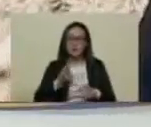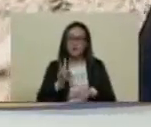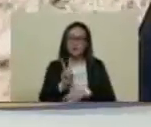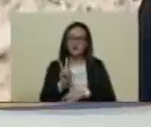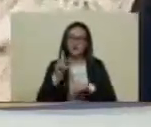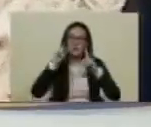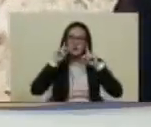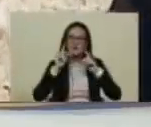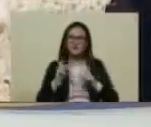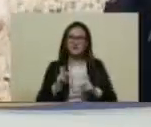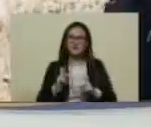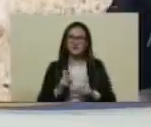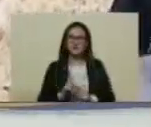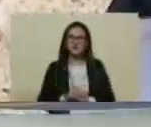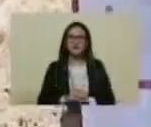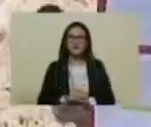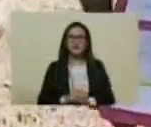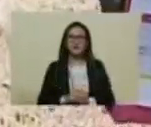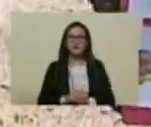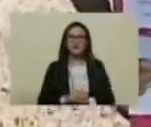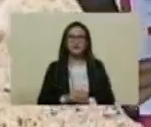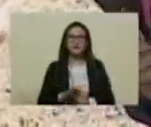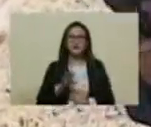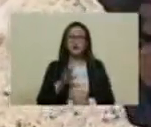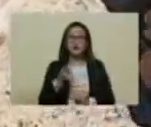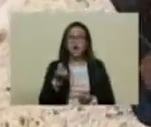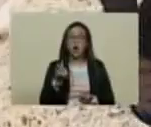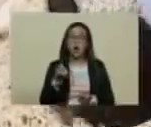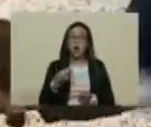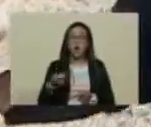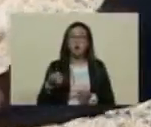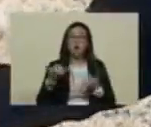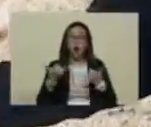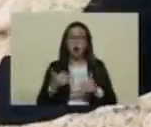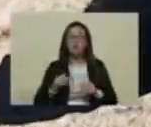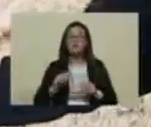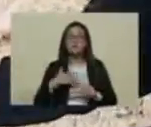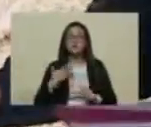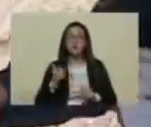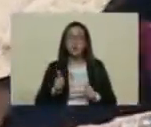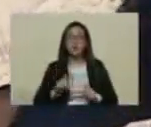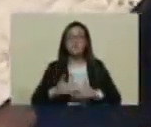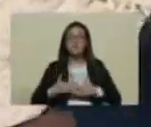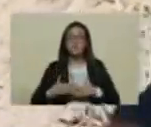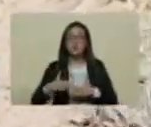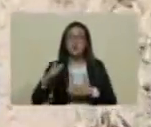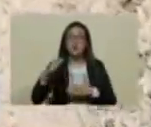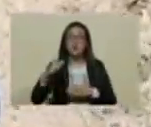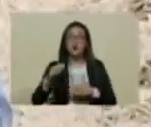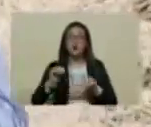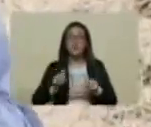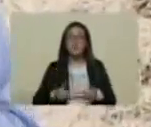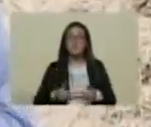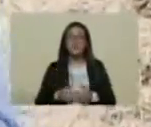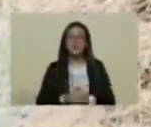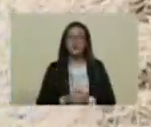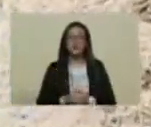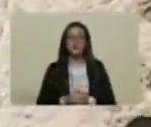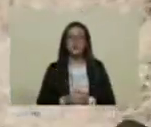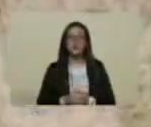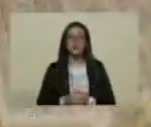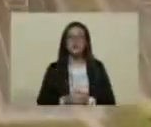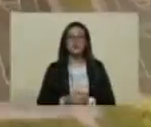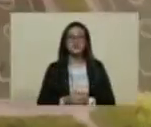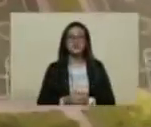y tomando en cuenta el abaratamiento de costos, la posibilidad de iniciar un primer núcleo de estas ciudades, que